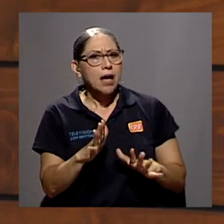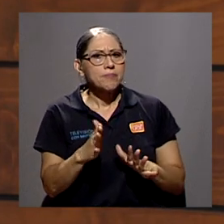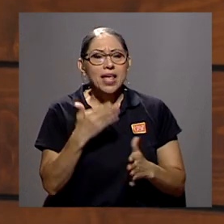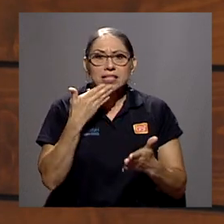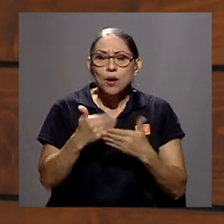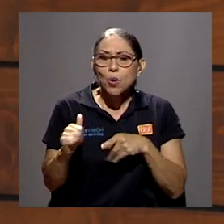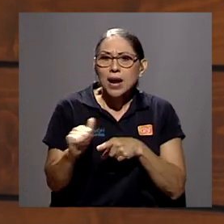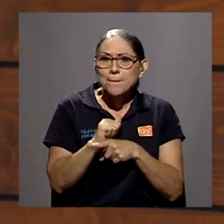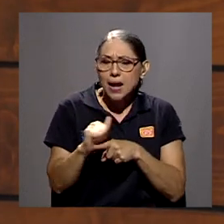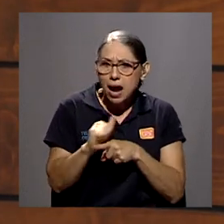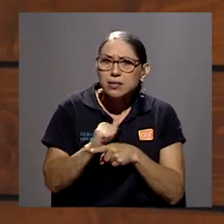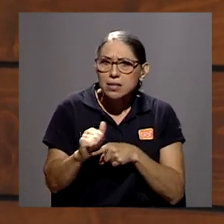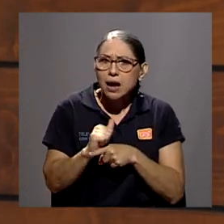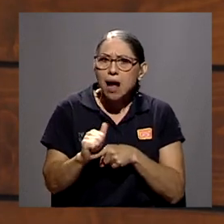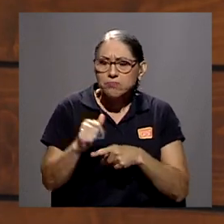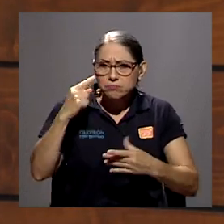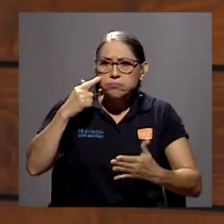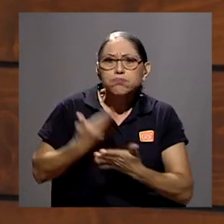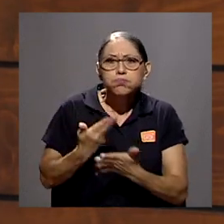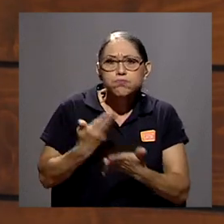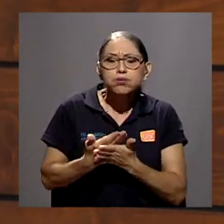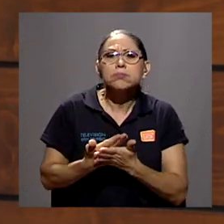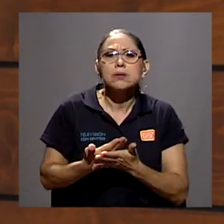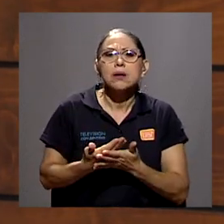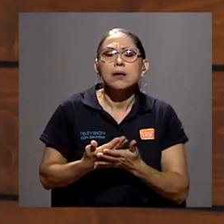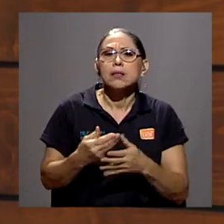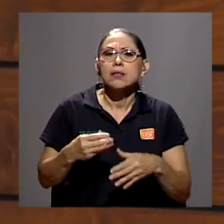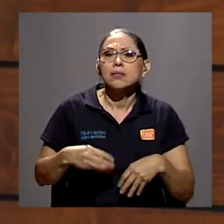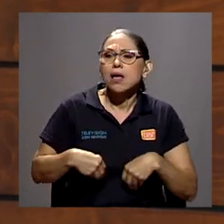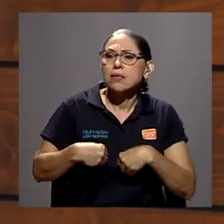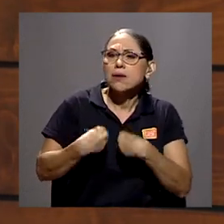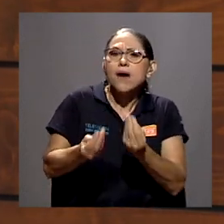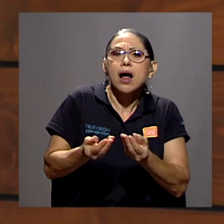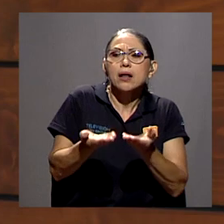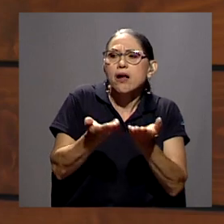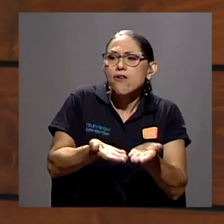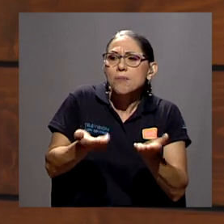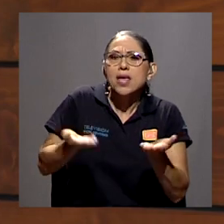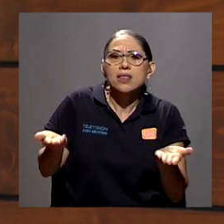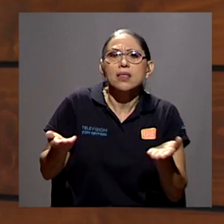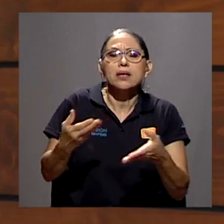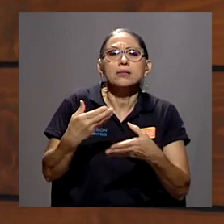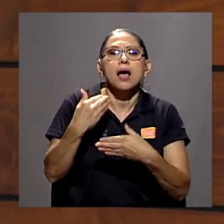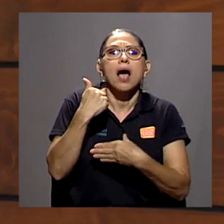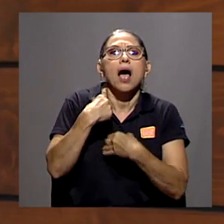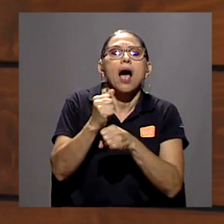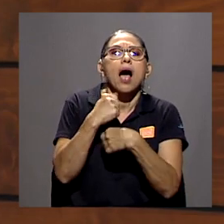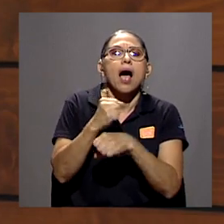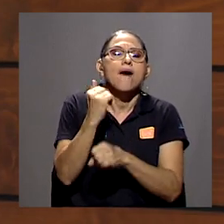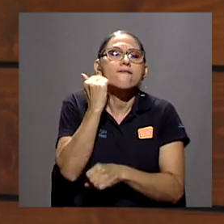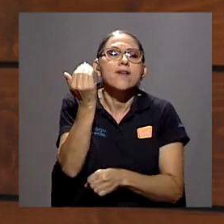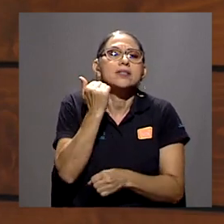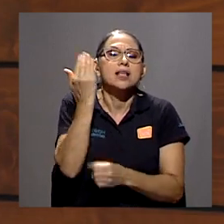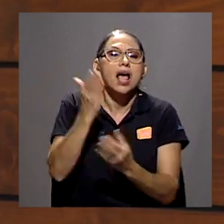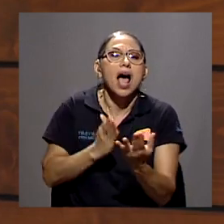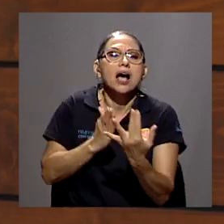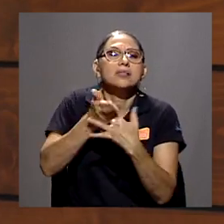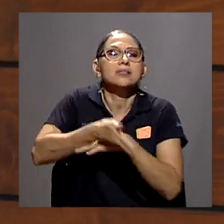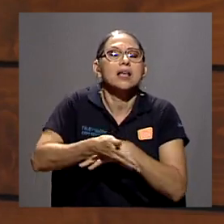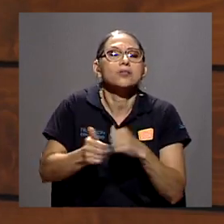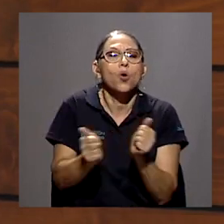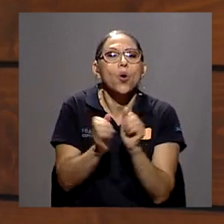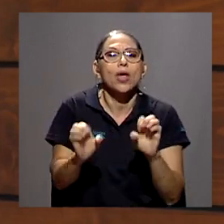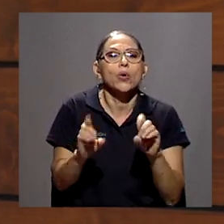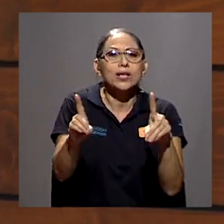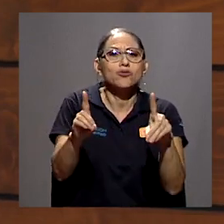práctica de llevar herramientas que nos faciliten un mejor acceso desde la educación y luego claramente